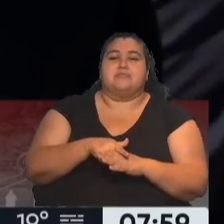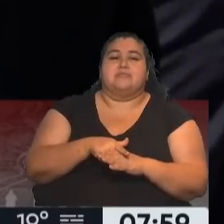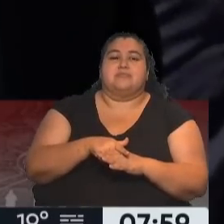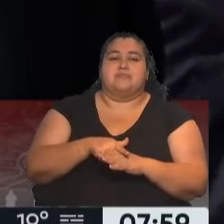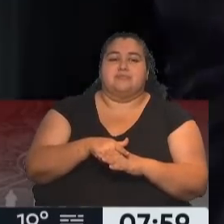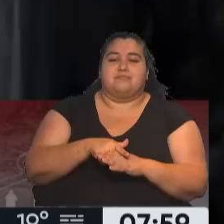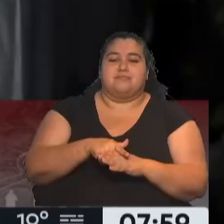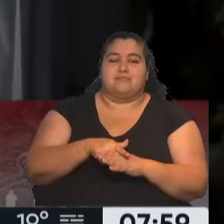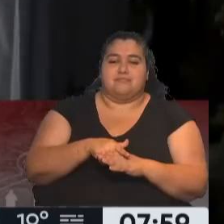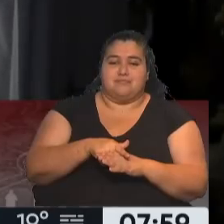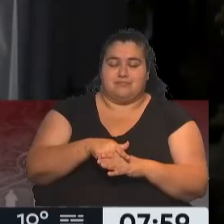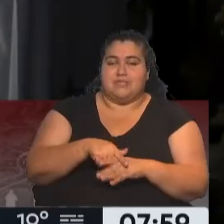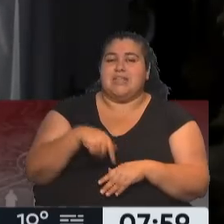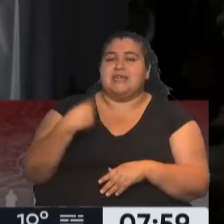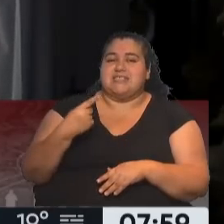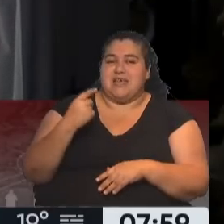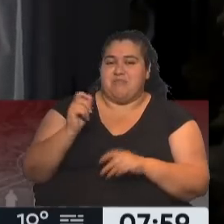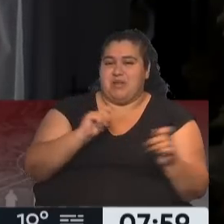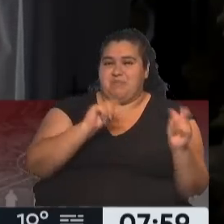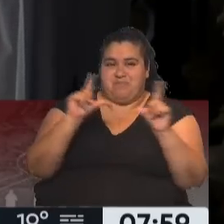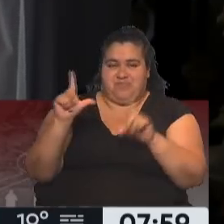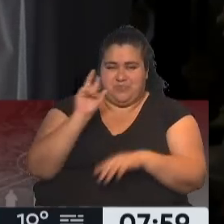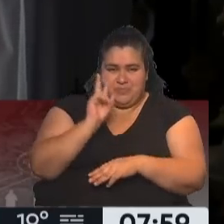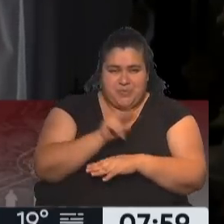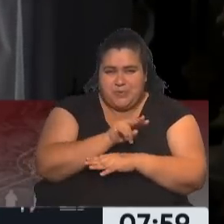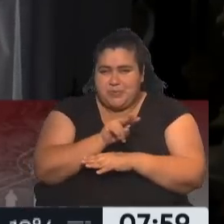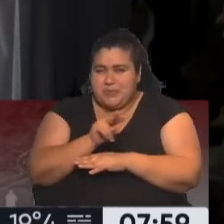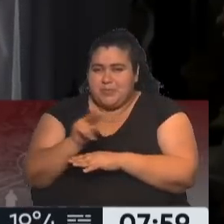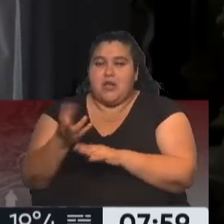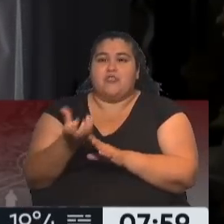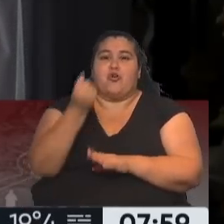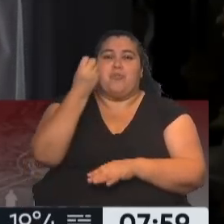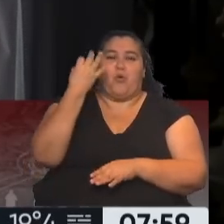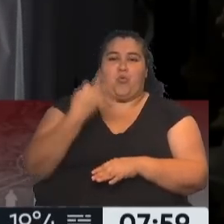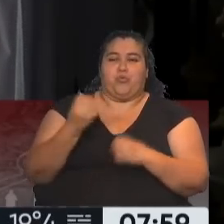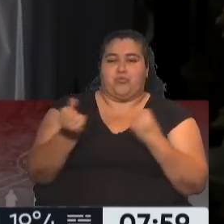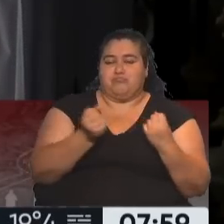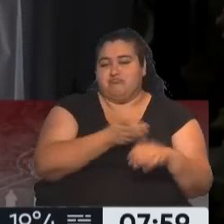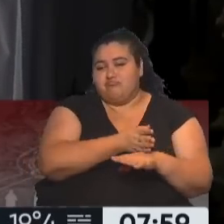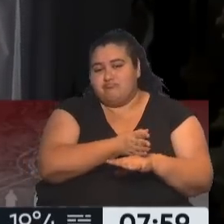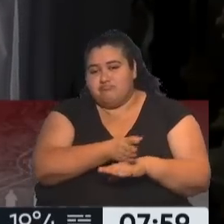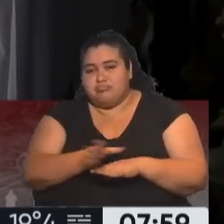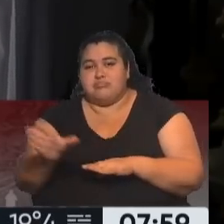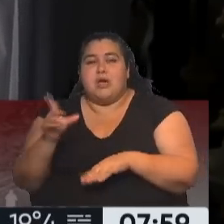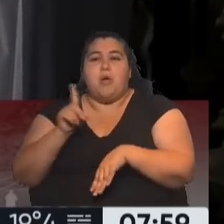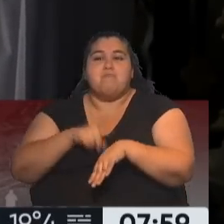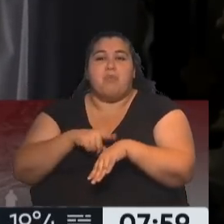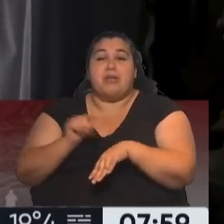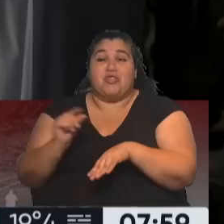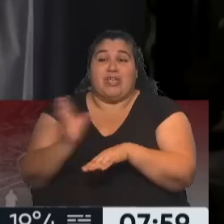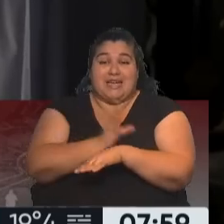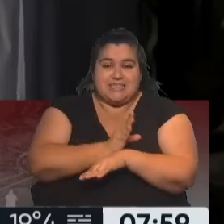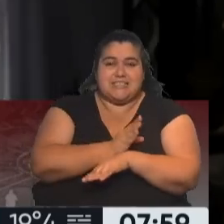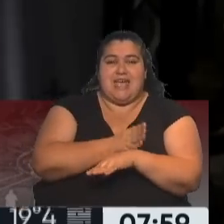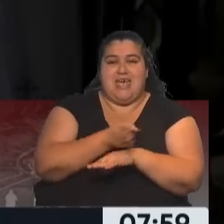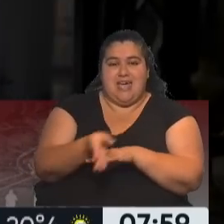El milagro italiano que permitió a la televisión pública tomar la imagen en directo del paso del Papamóvil antes de ingresar a